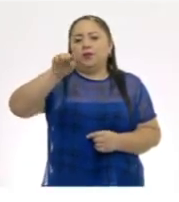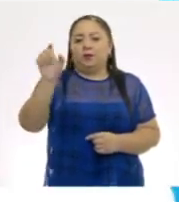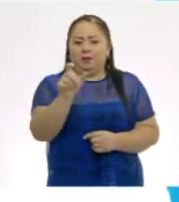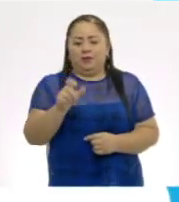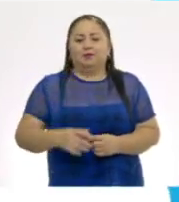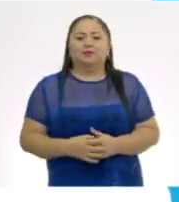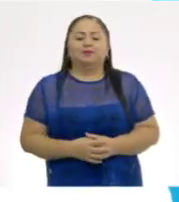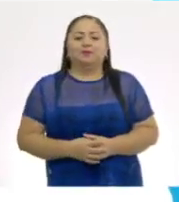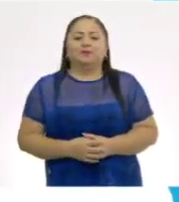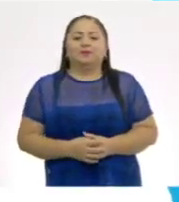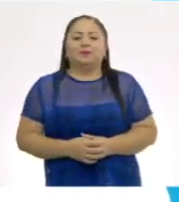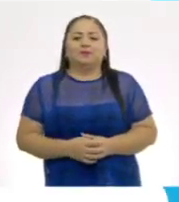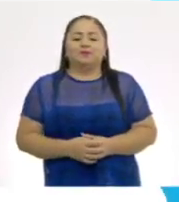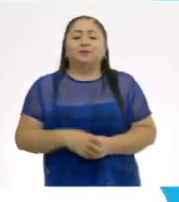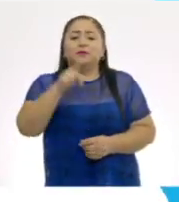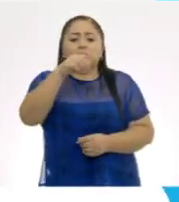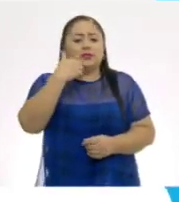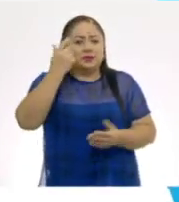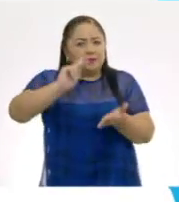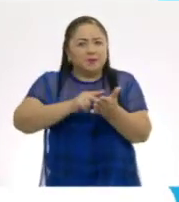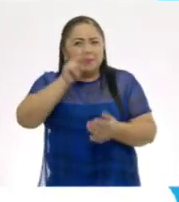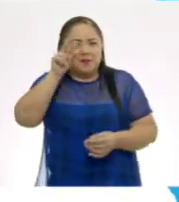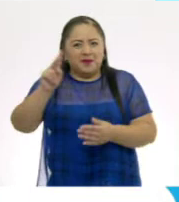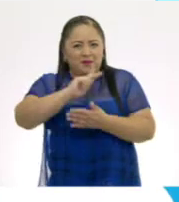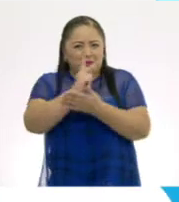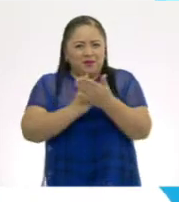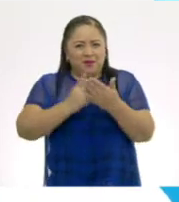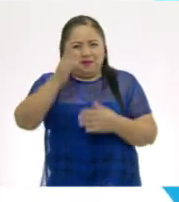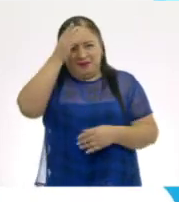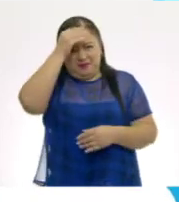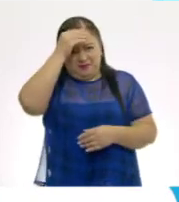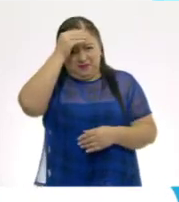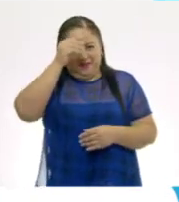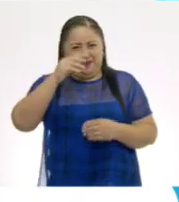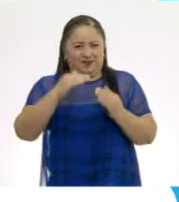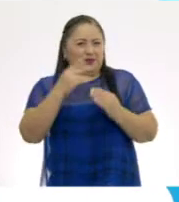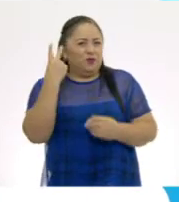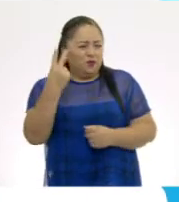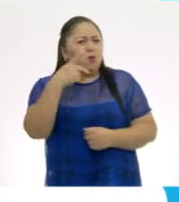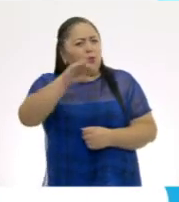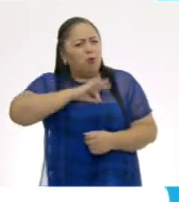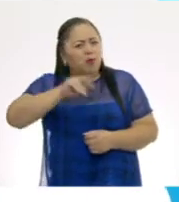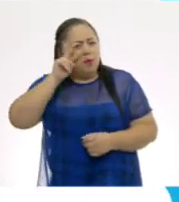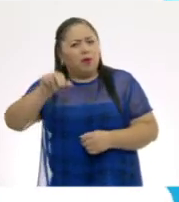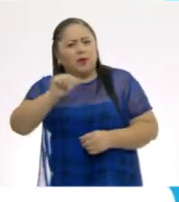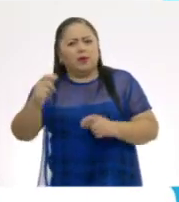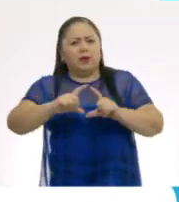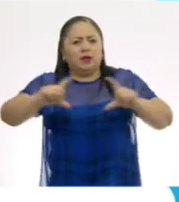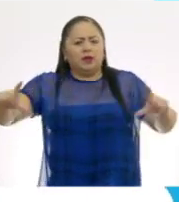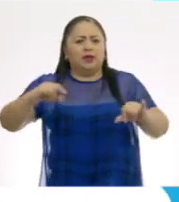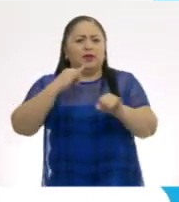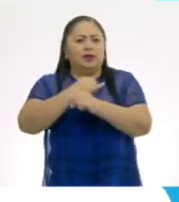conalitec.sep.gob.mx. Si quieres volver a ver los programas de Aprende en Casa 2, los puedes encontrar en la